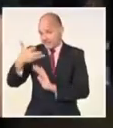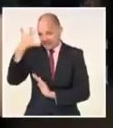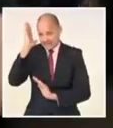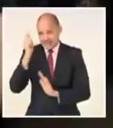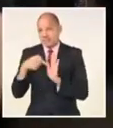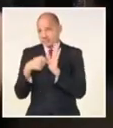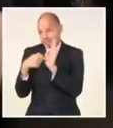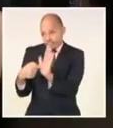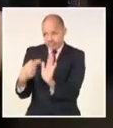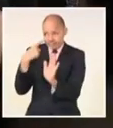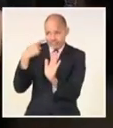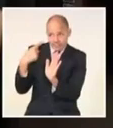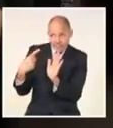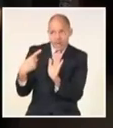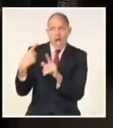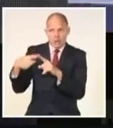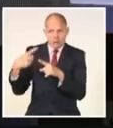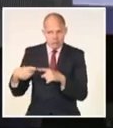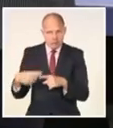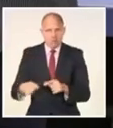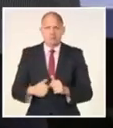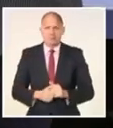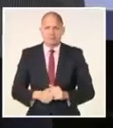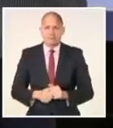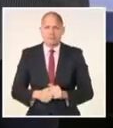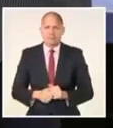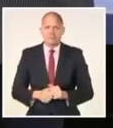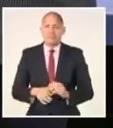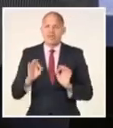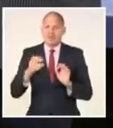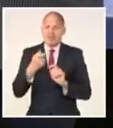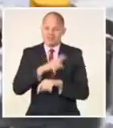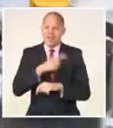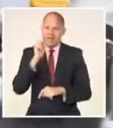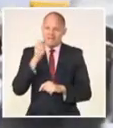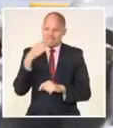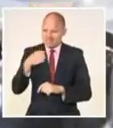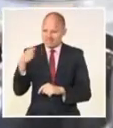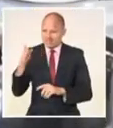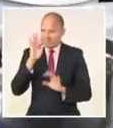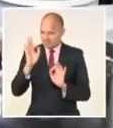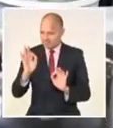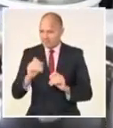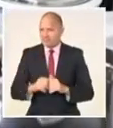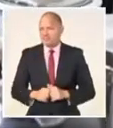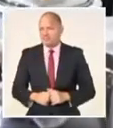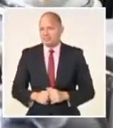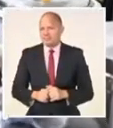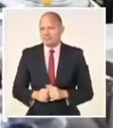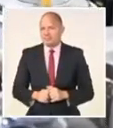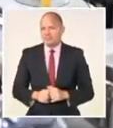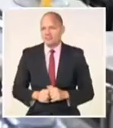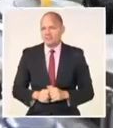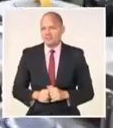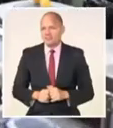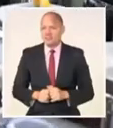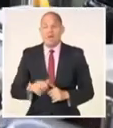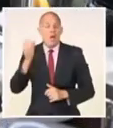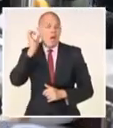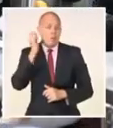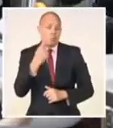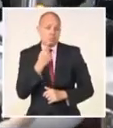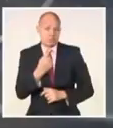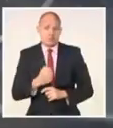República, Miguel Díaz-Canel Bermúdez, en su reciente visita a Santa Clara. Convertir nuestro